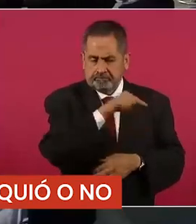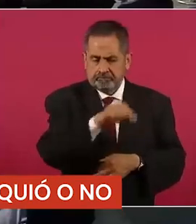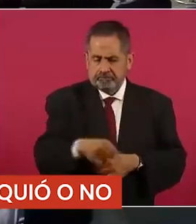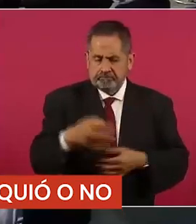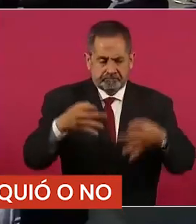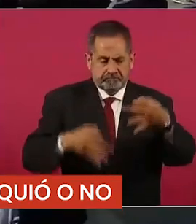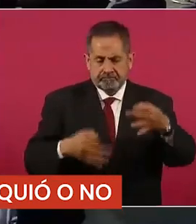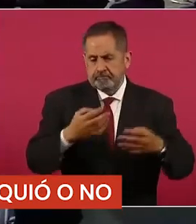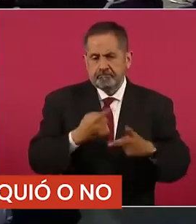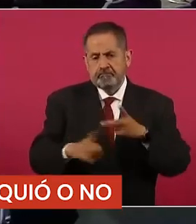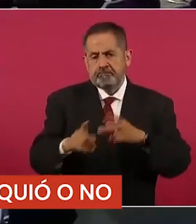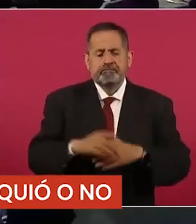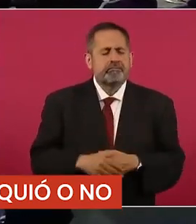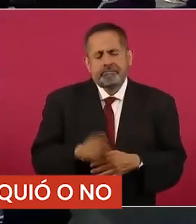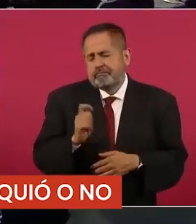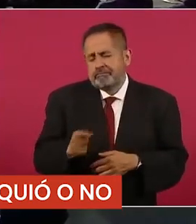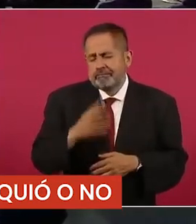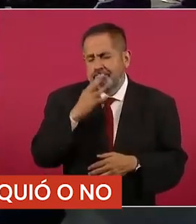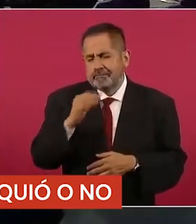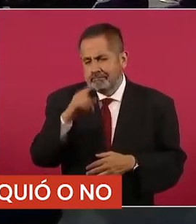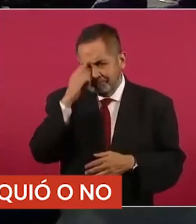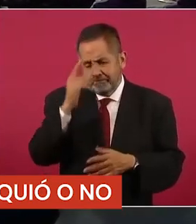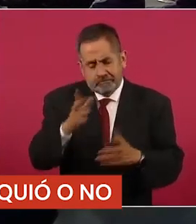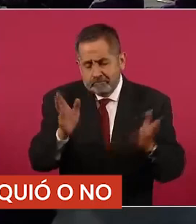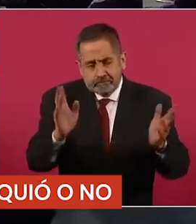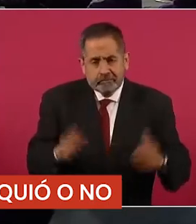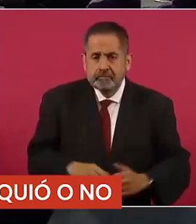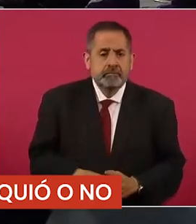Eso es sencillo.